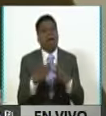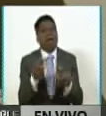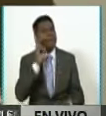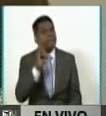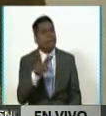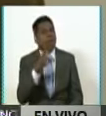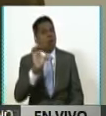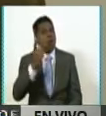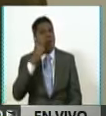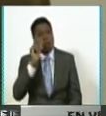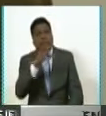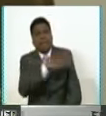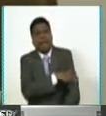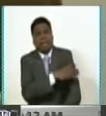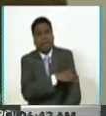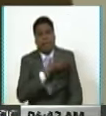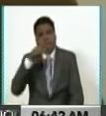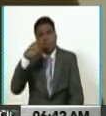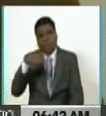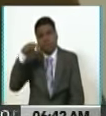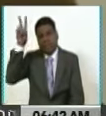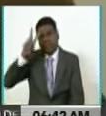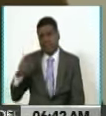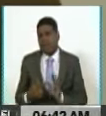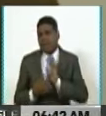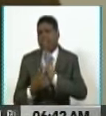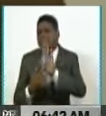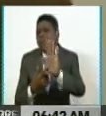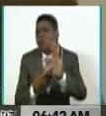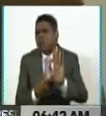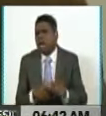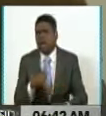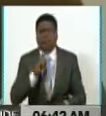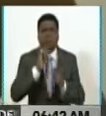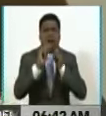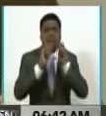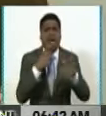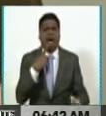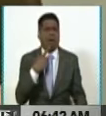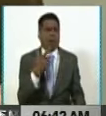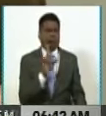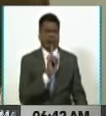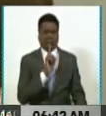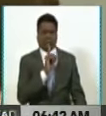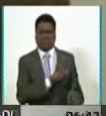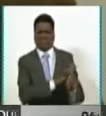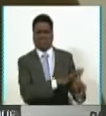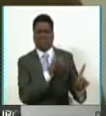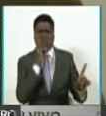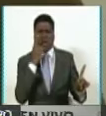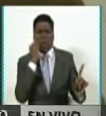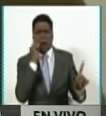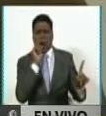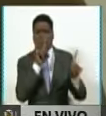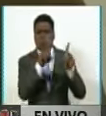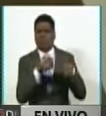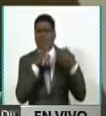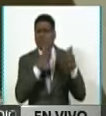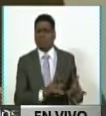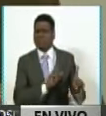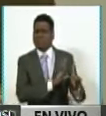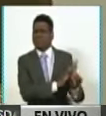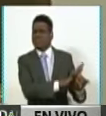venezolana que expresan barbaridades acerca de este gran hombre. Eso no es más